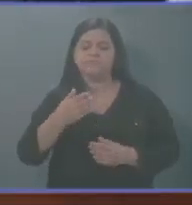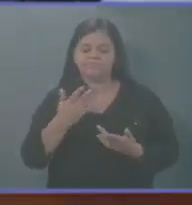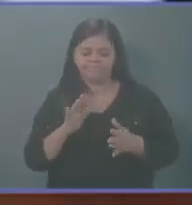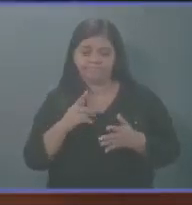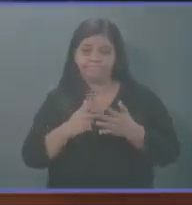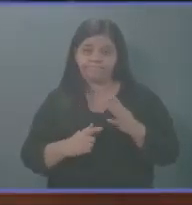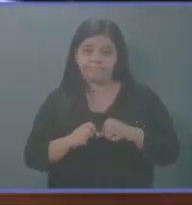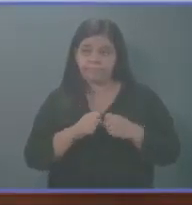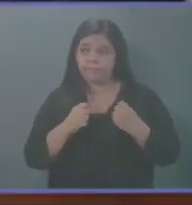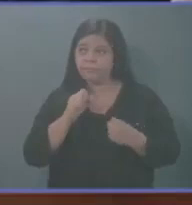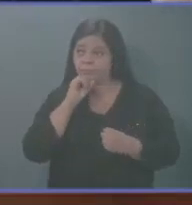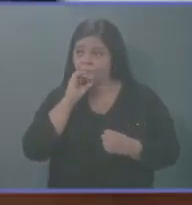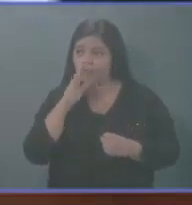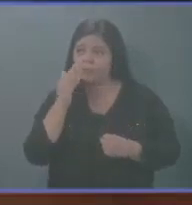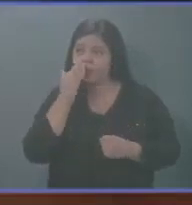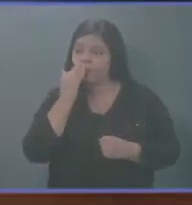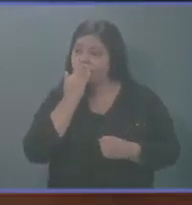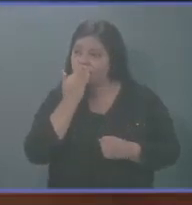al doctor Quijano. Aquí está.